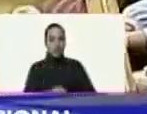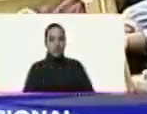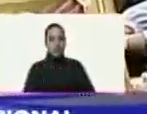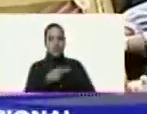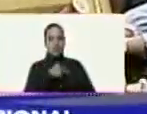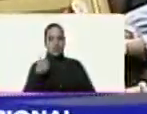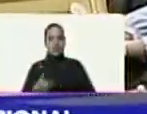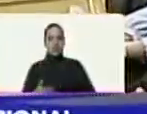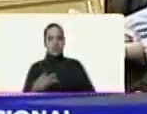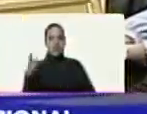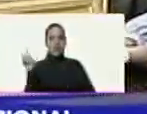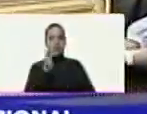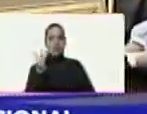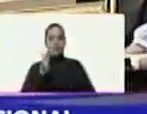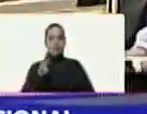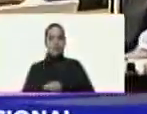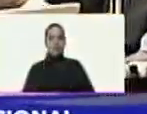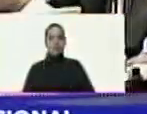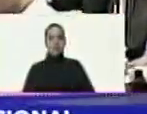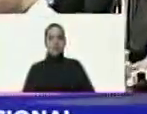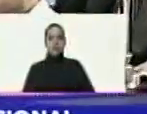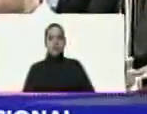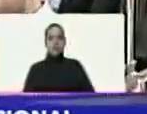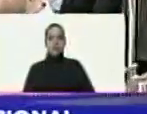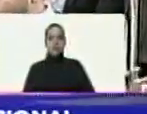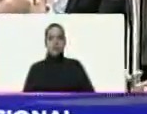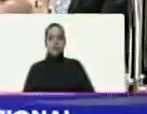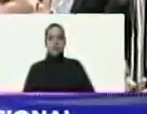y Venezuela.